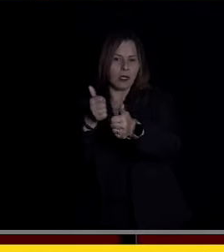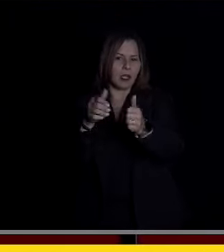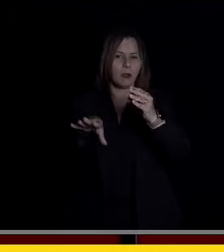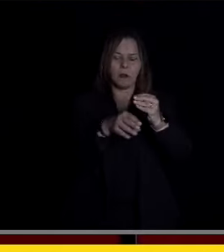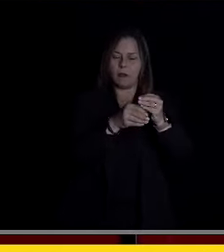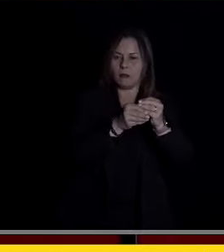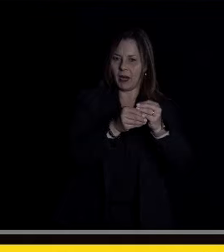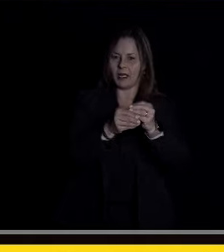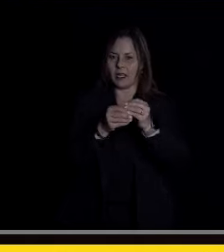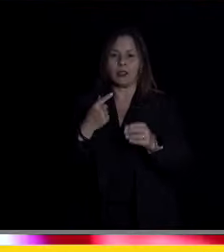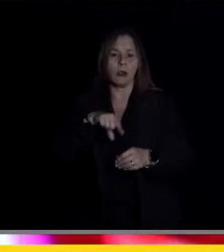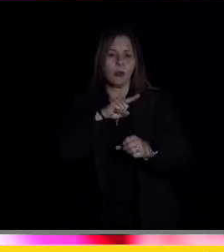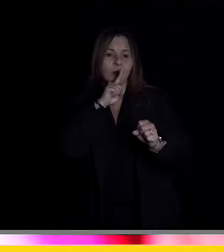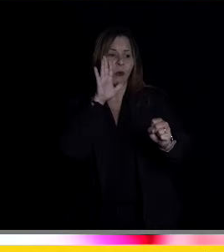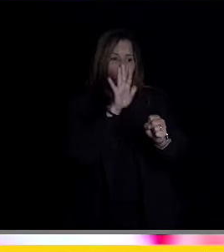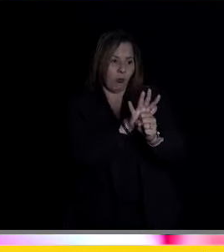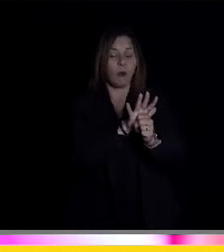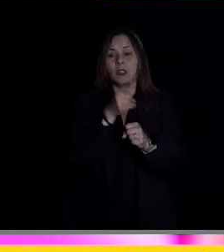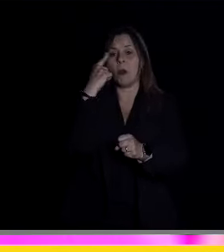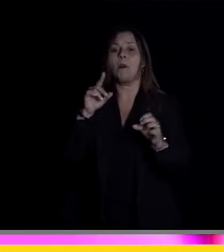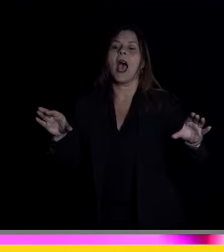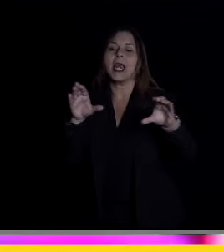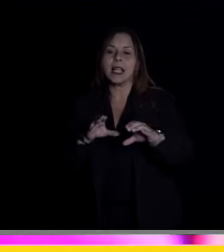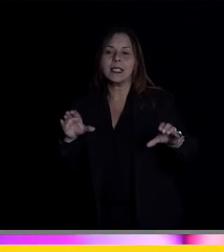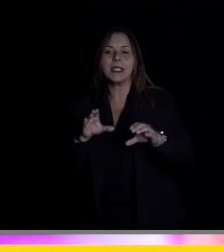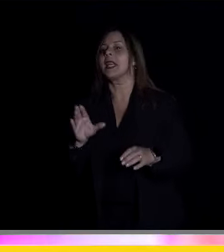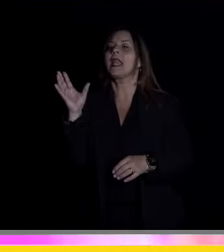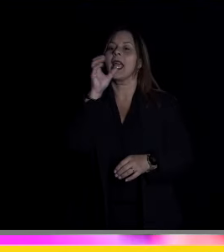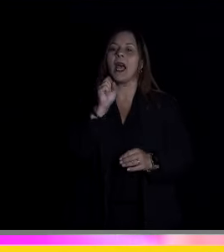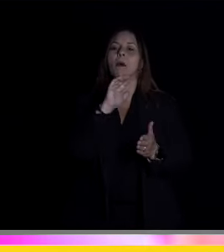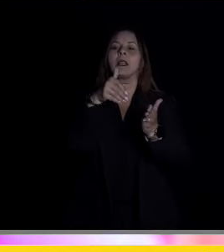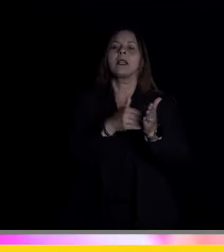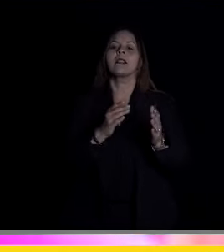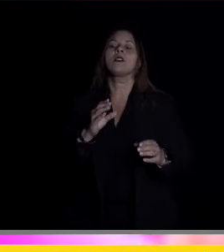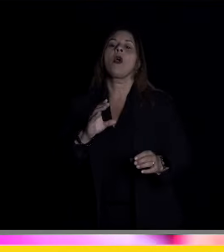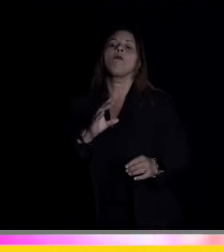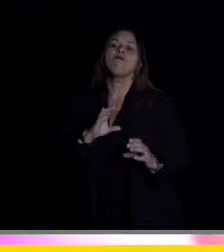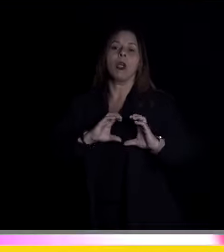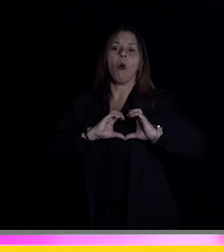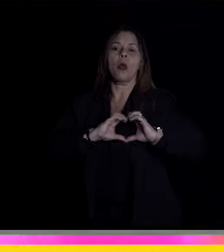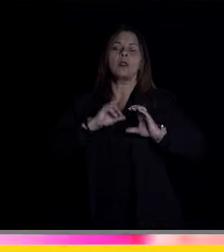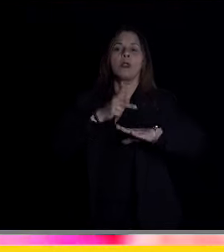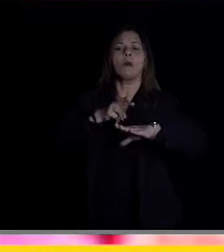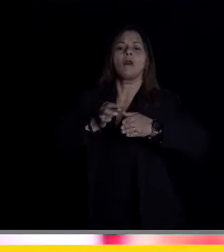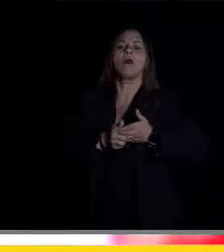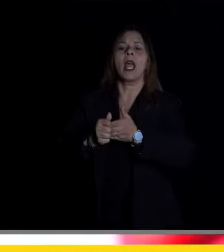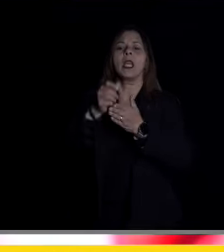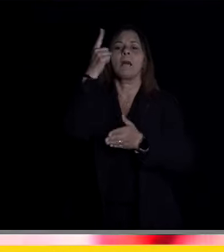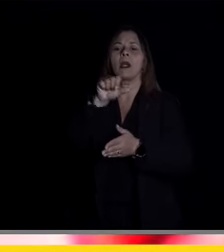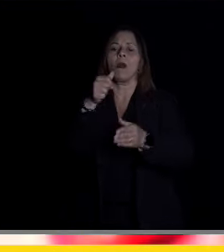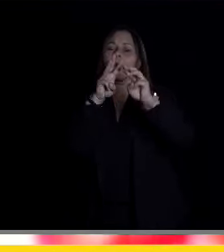parte fundamental en nuestro compromiso para hacer de Caguas, centro y corazón de Puerto Rico, una guía para los demás